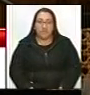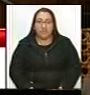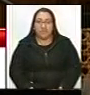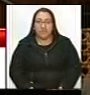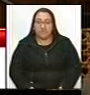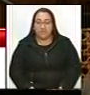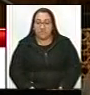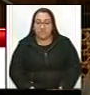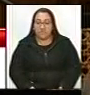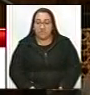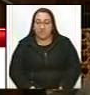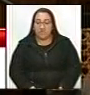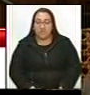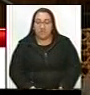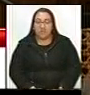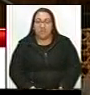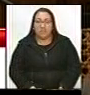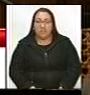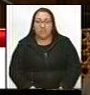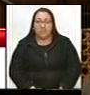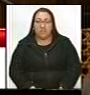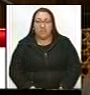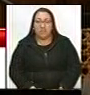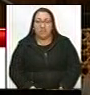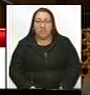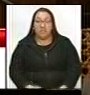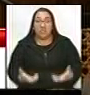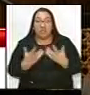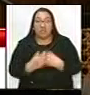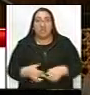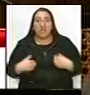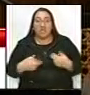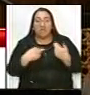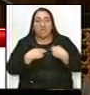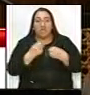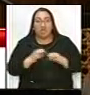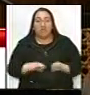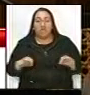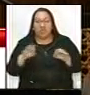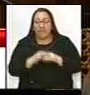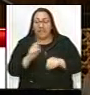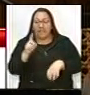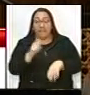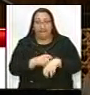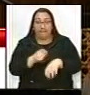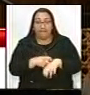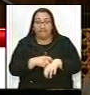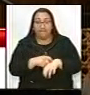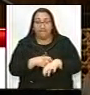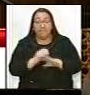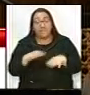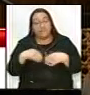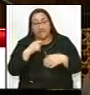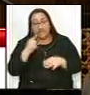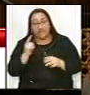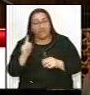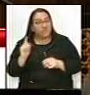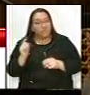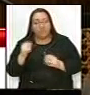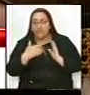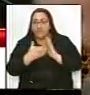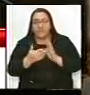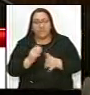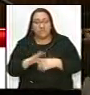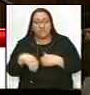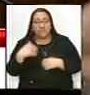la empresa concesionaria tiene ahora competencia efectiva en su momento probablemente no se previó que